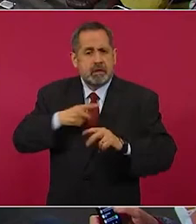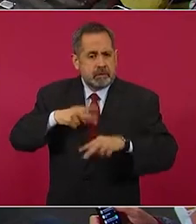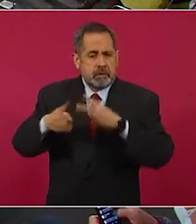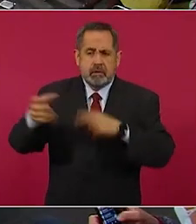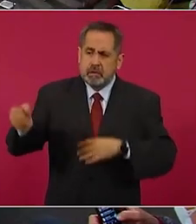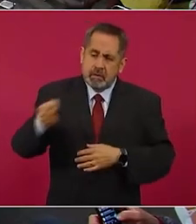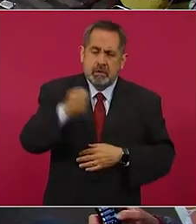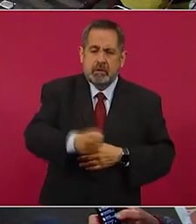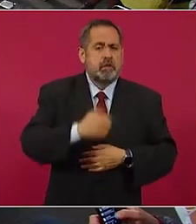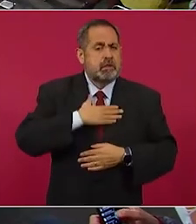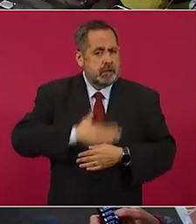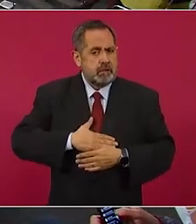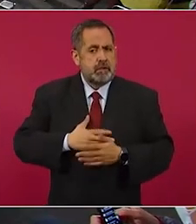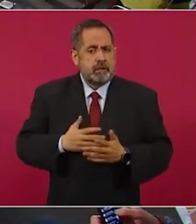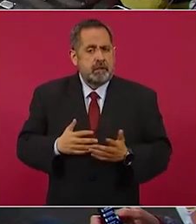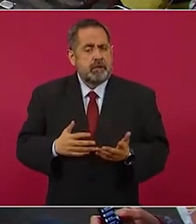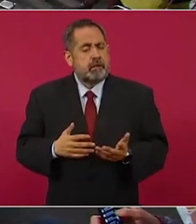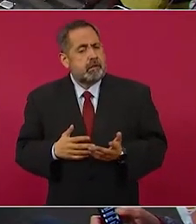Entonces,